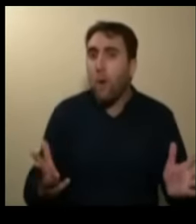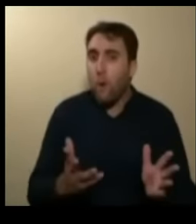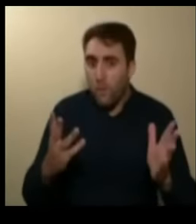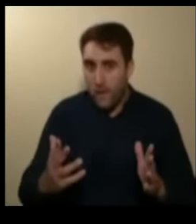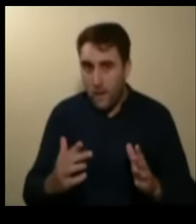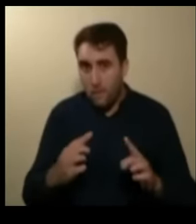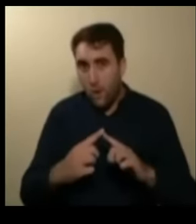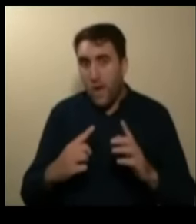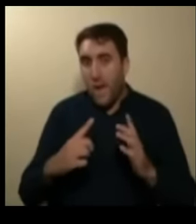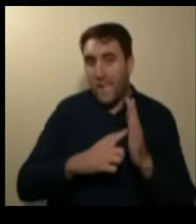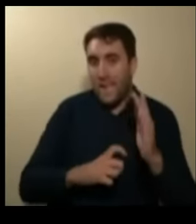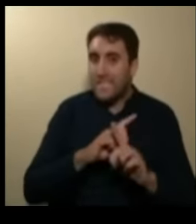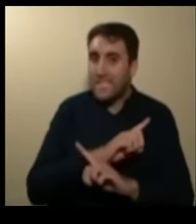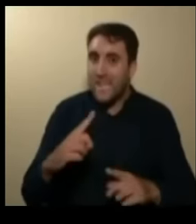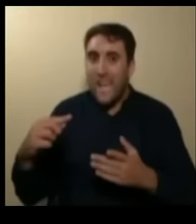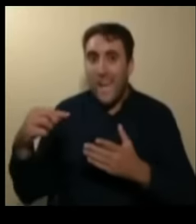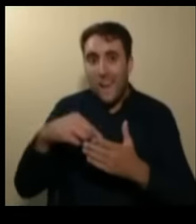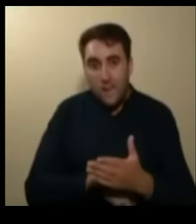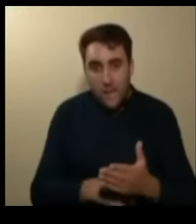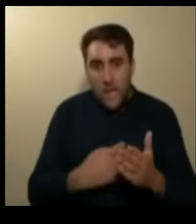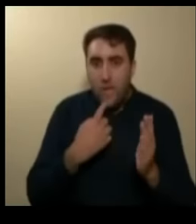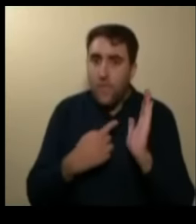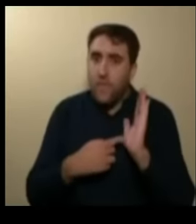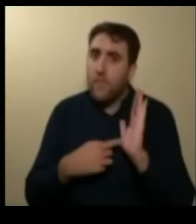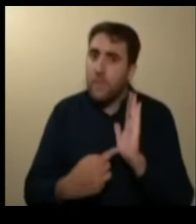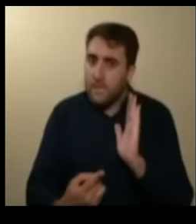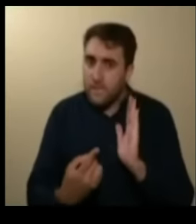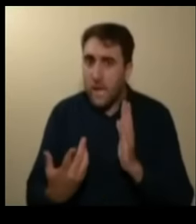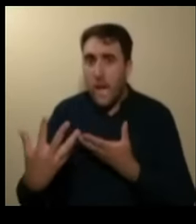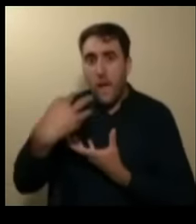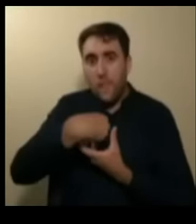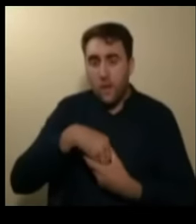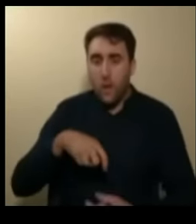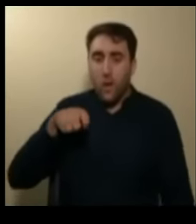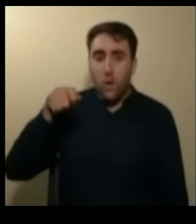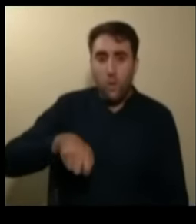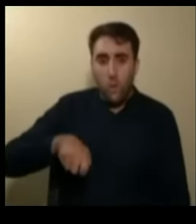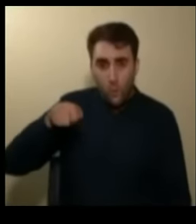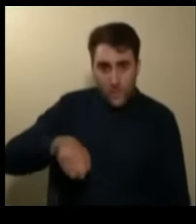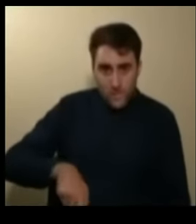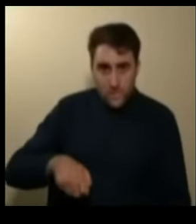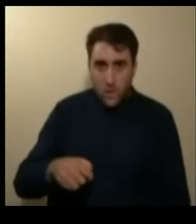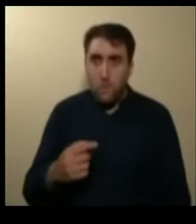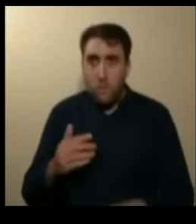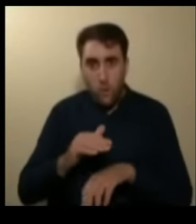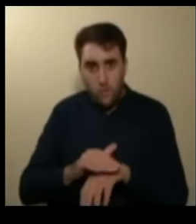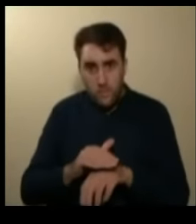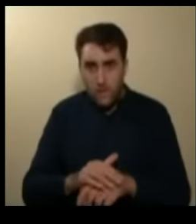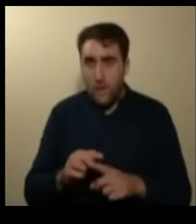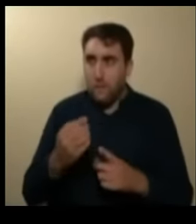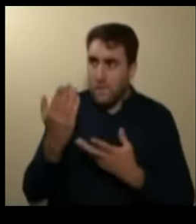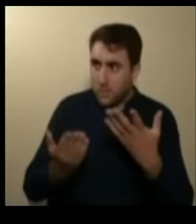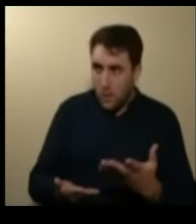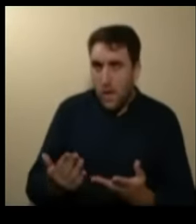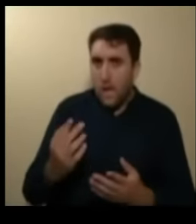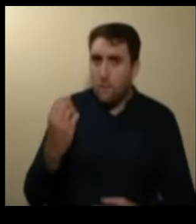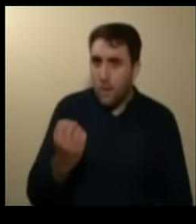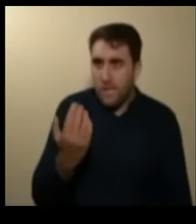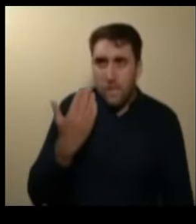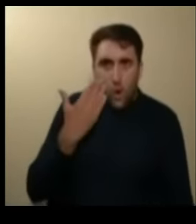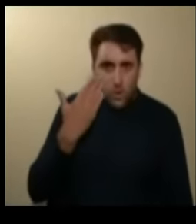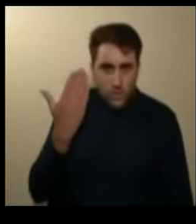través del alquiler sin garantías establece la participación del Poder Judicial, la participación de letrados competentes